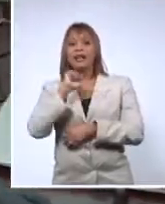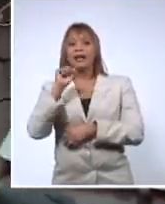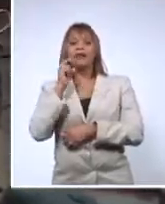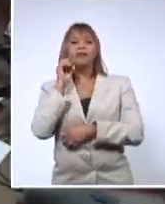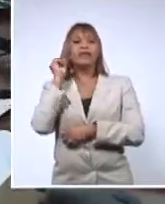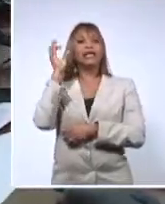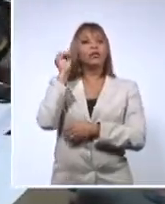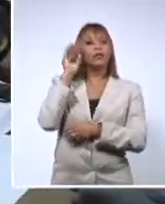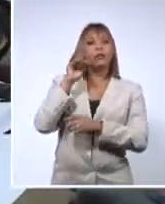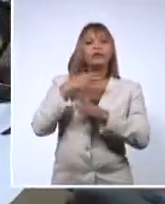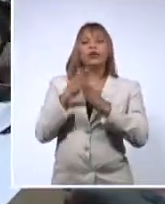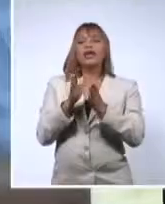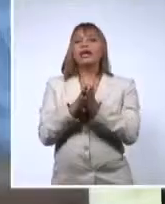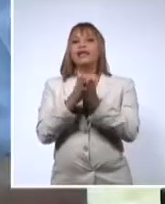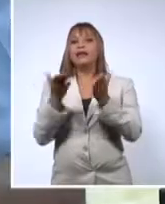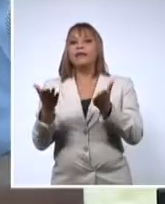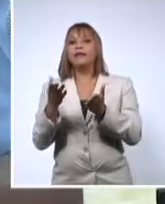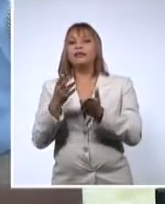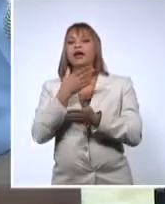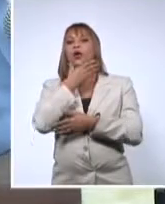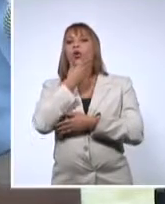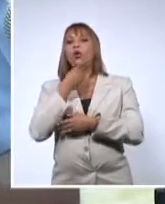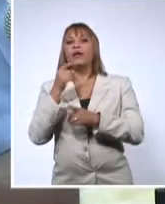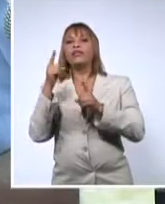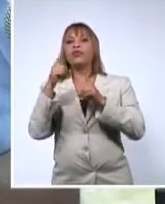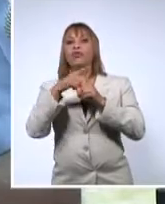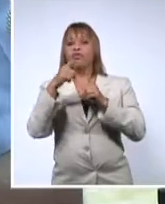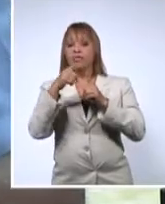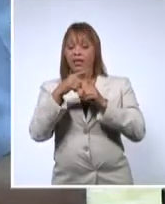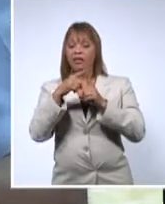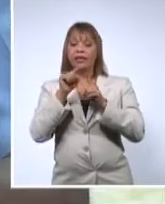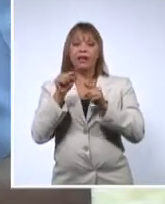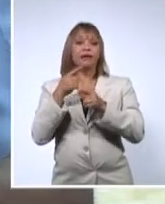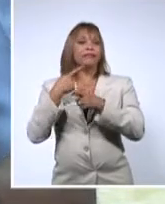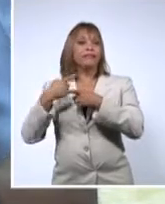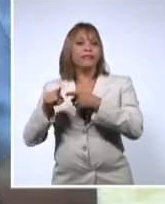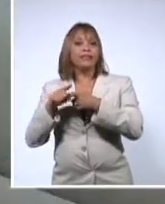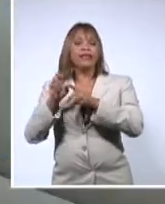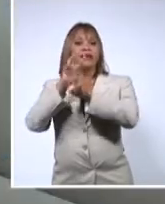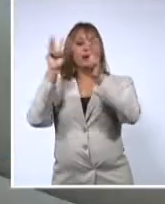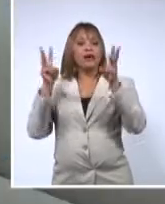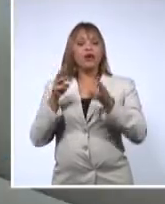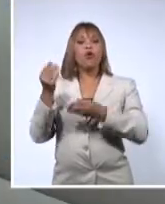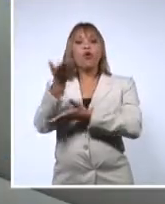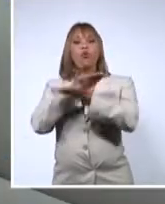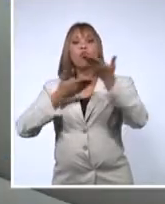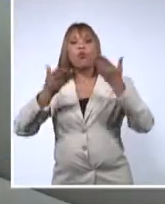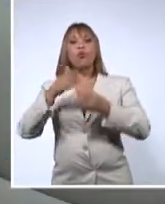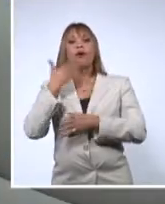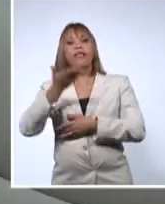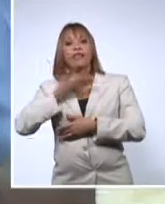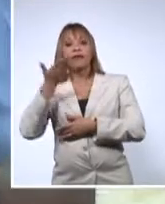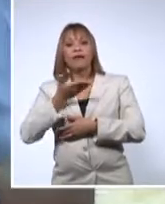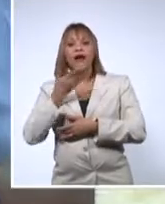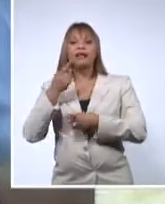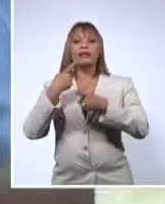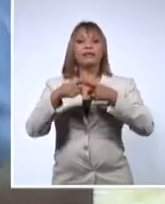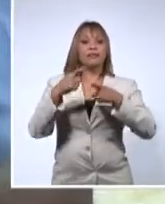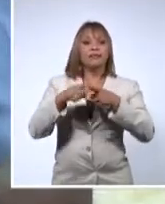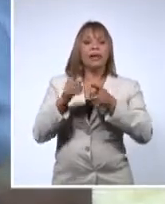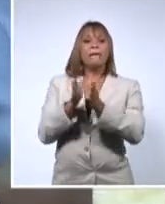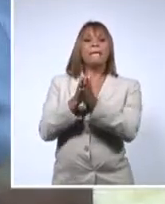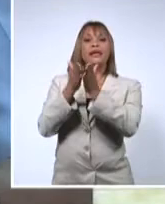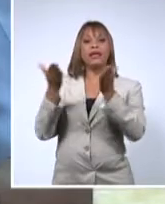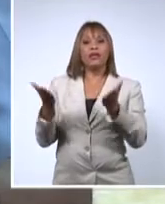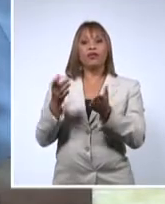la revista Juventud Técnica, de la editora Abril, el sitio web Cuba Debate, Telepinar, los periódicos Escambray